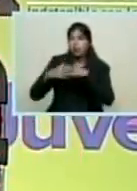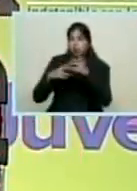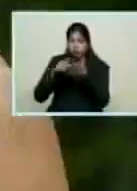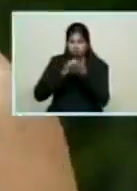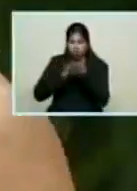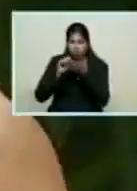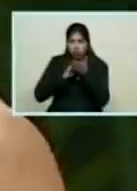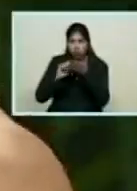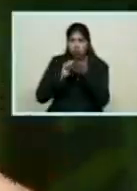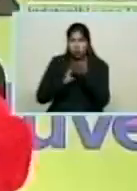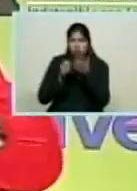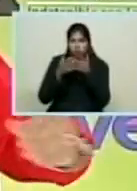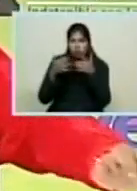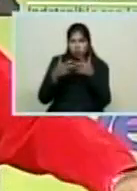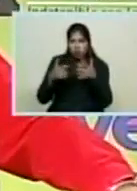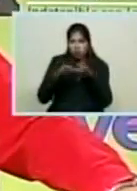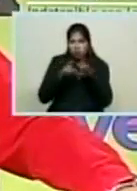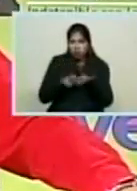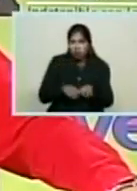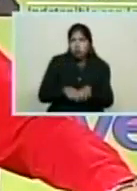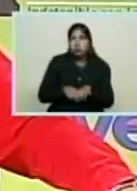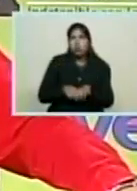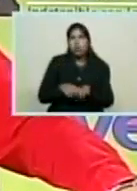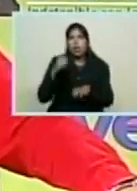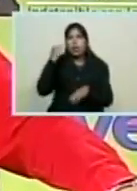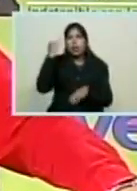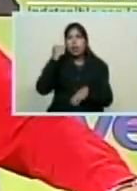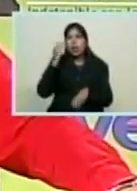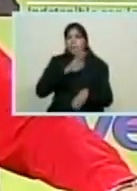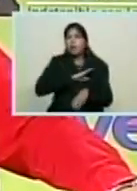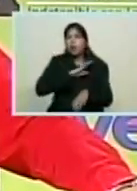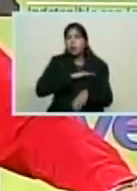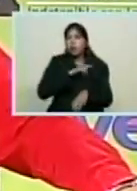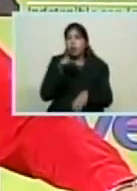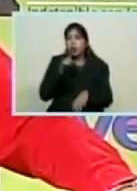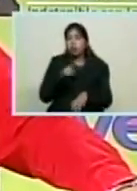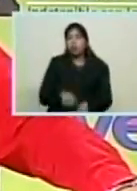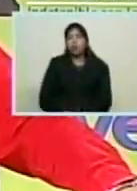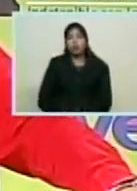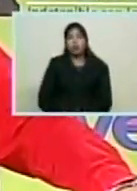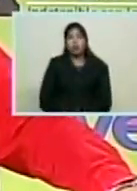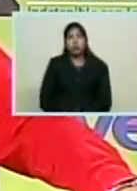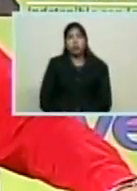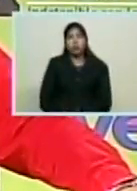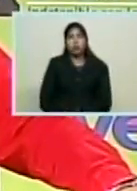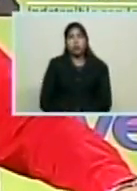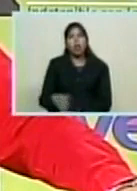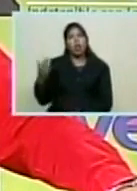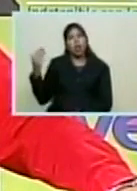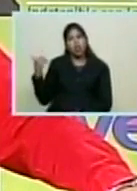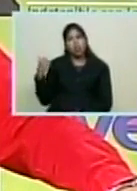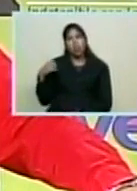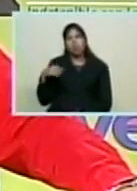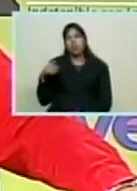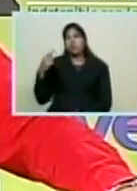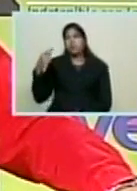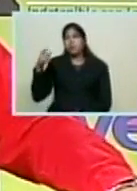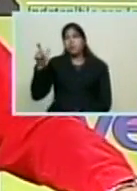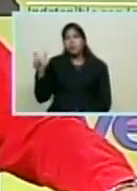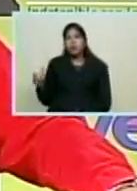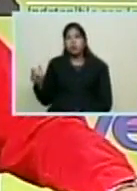El primer plan de la patria nos lo dejó Carlos Lanz, de puño y letra, nos lo dejó el